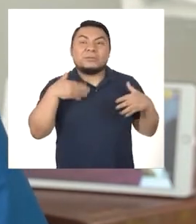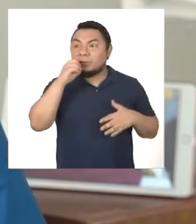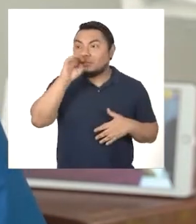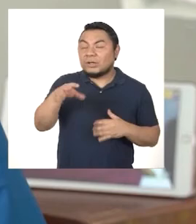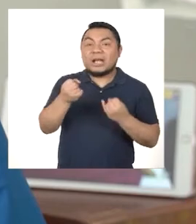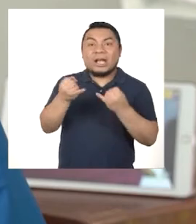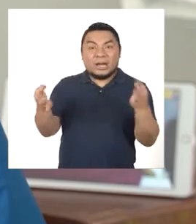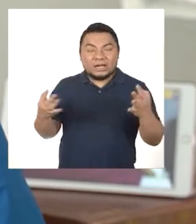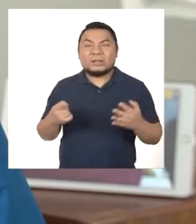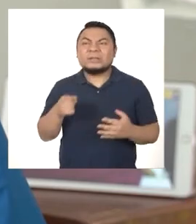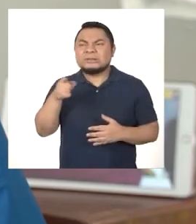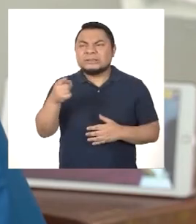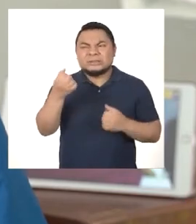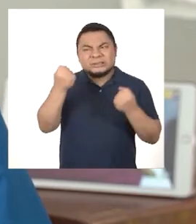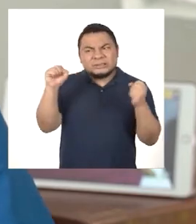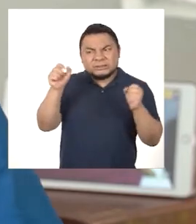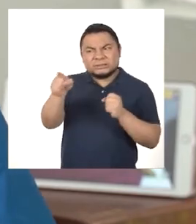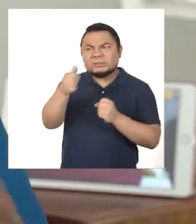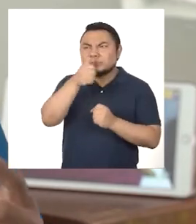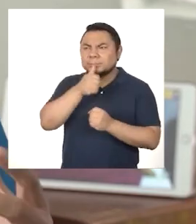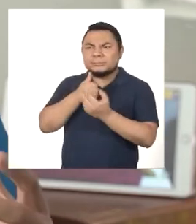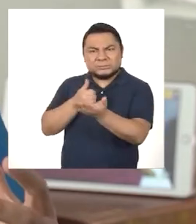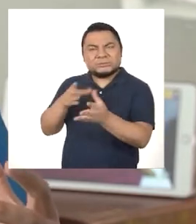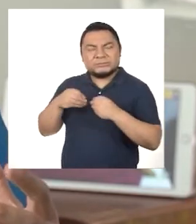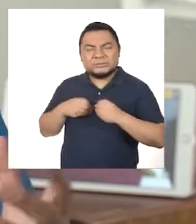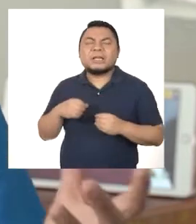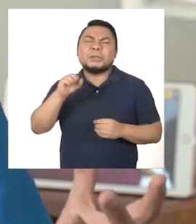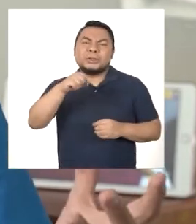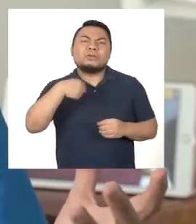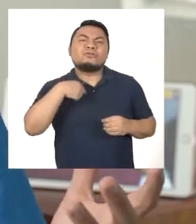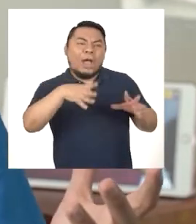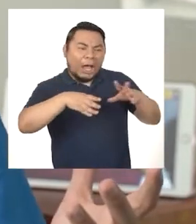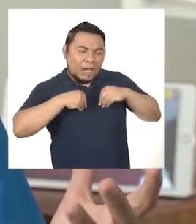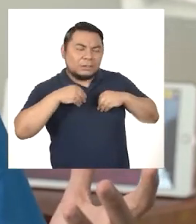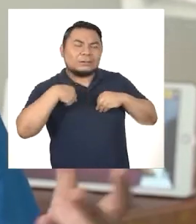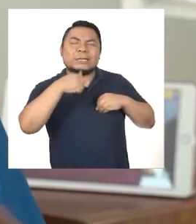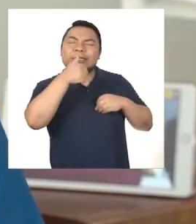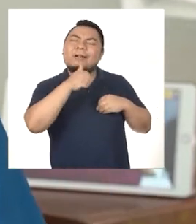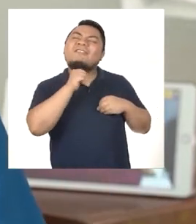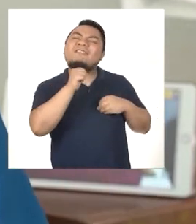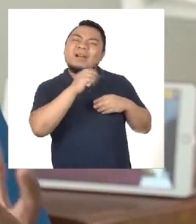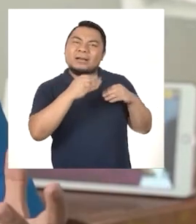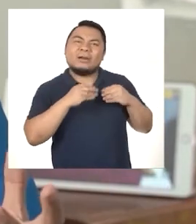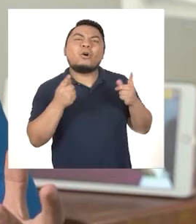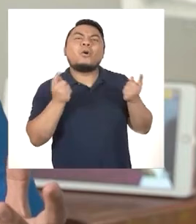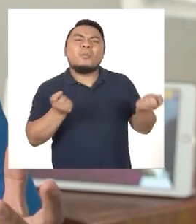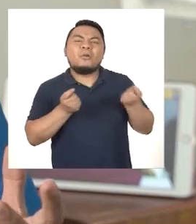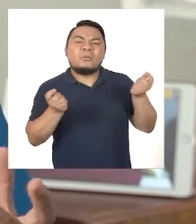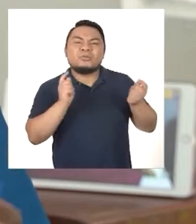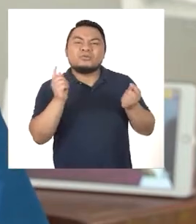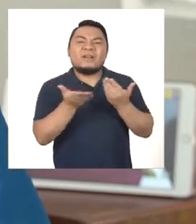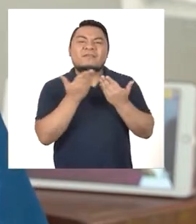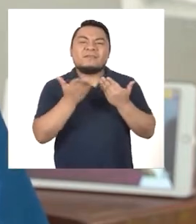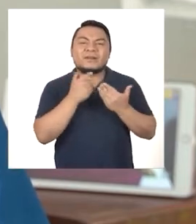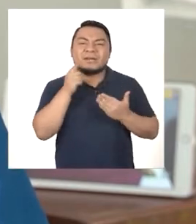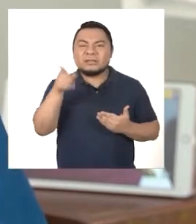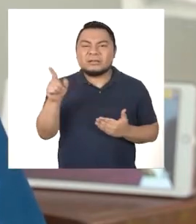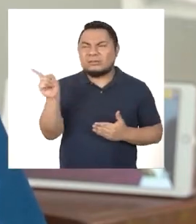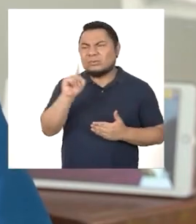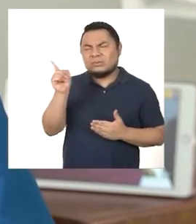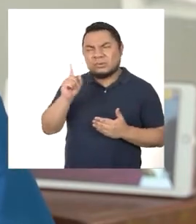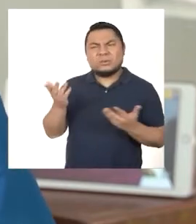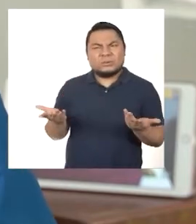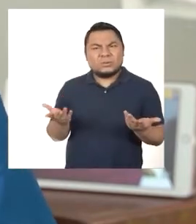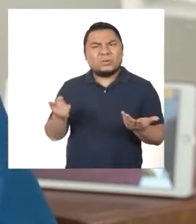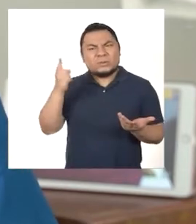decirle a alguien que es impaciente. Y perfecto, ya reconocí mi impaciencia, pero ¿qué hago ahora? ¿Cómo la controlo? No es fácil que yo te diga no seas